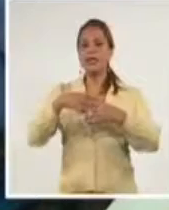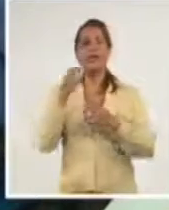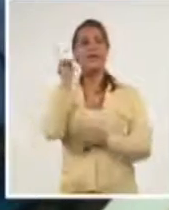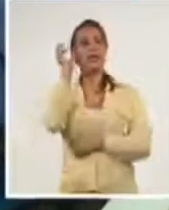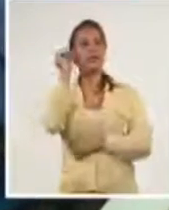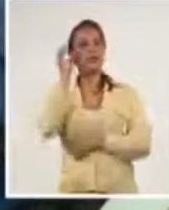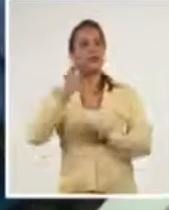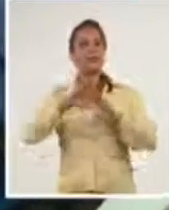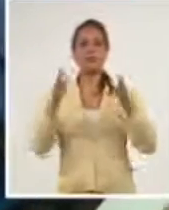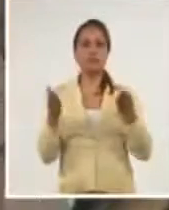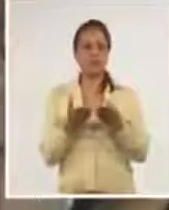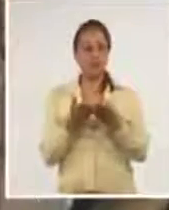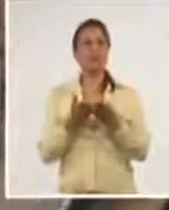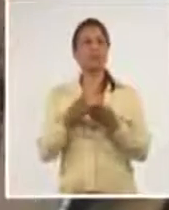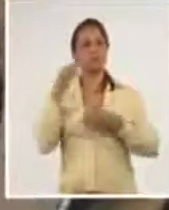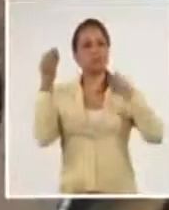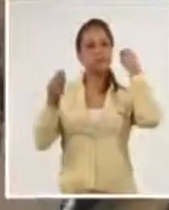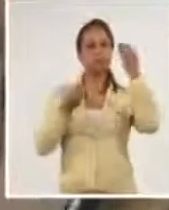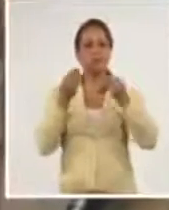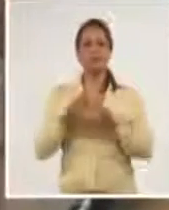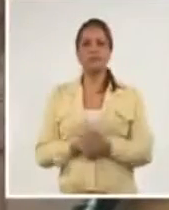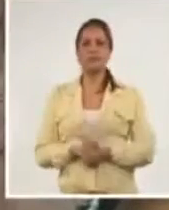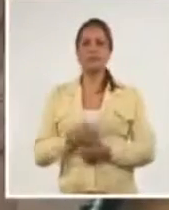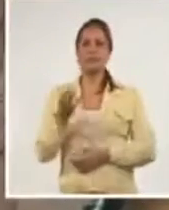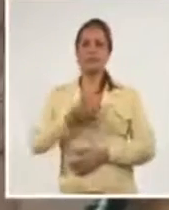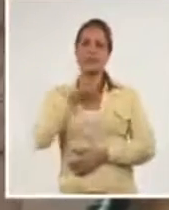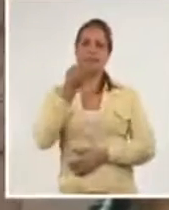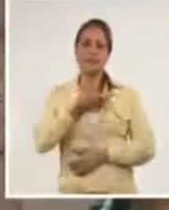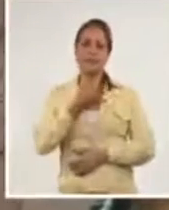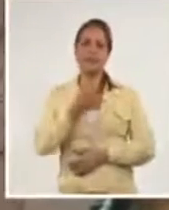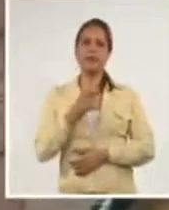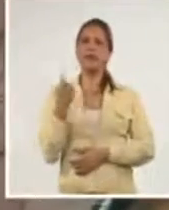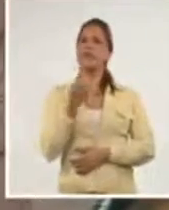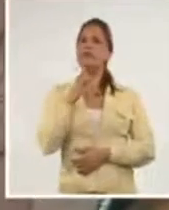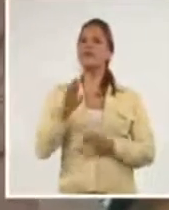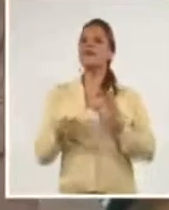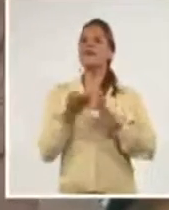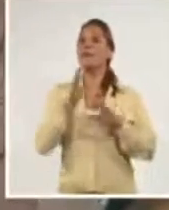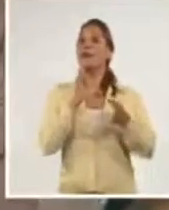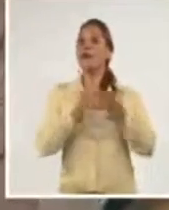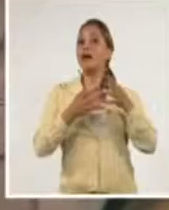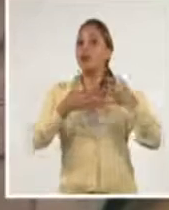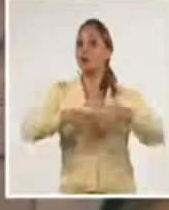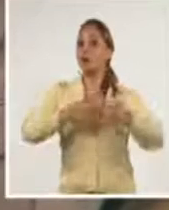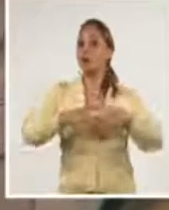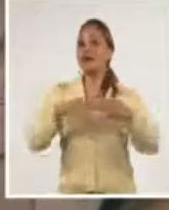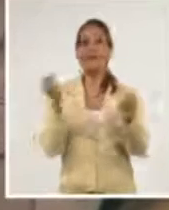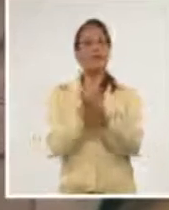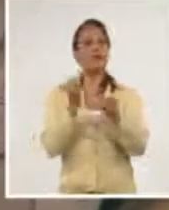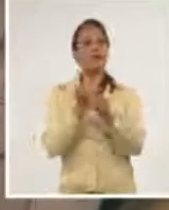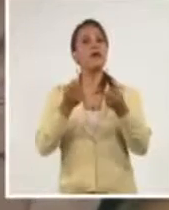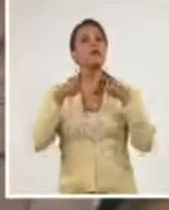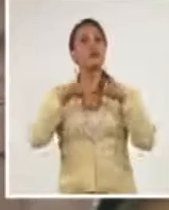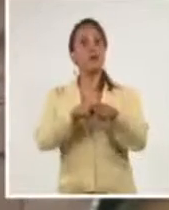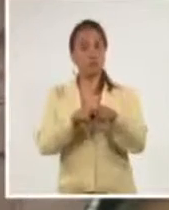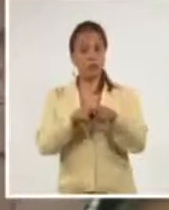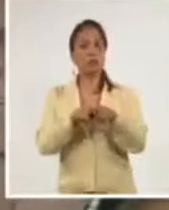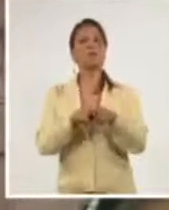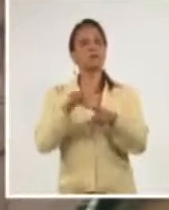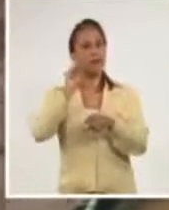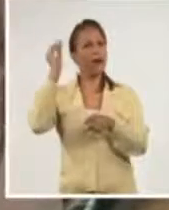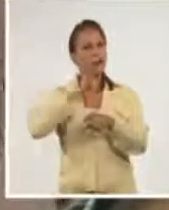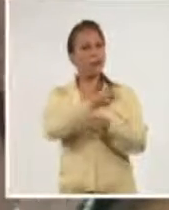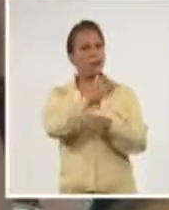las iniciativas. Hay que salvar este sector y por eso nosotros tenemos que trabajar todos fuertes y unidos para lograrlo, que sabemos que sí podemos